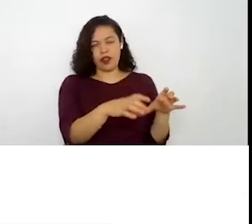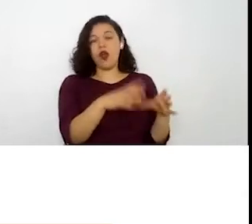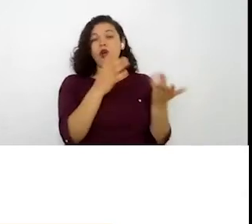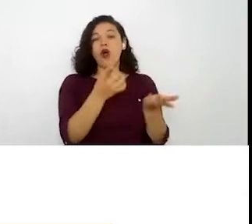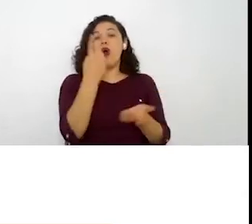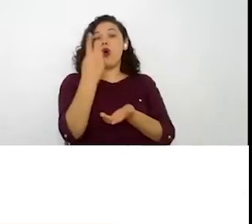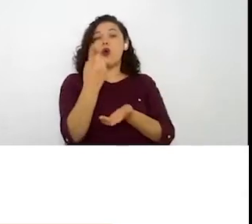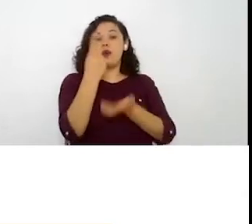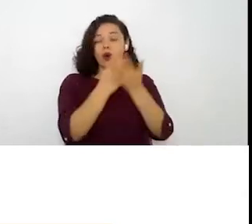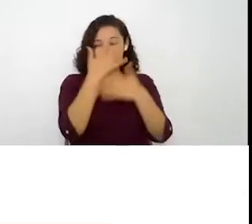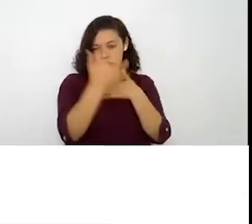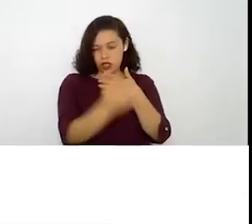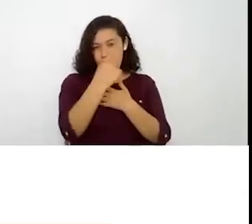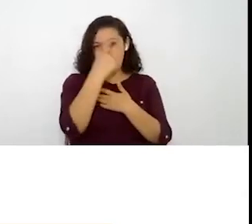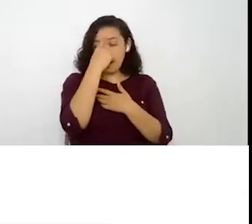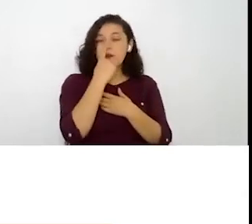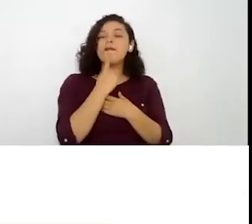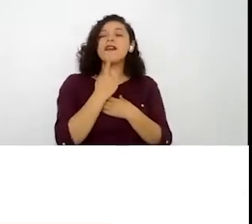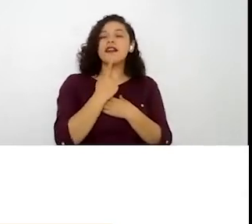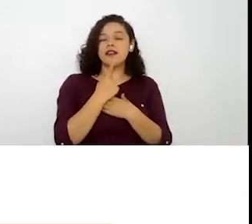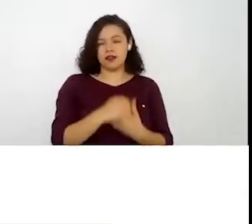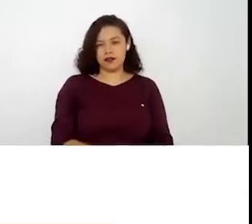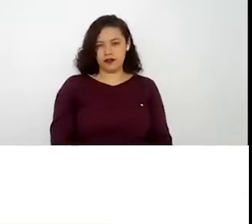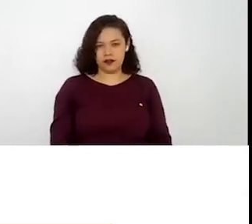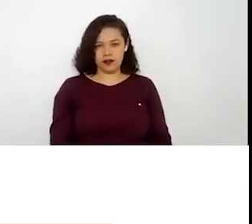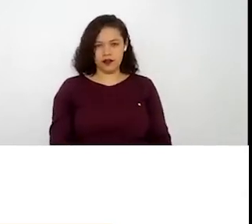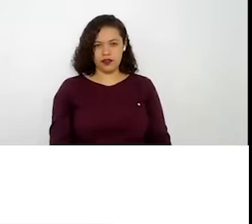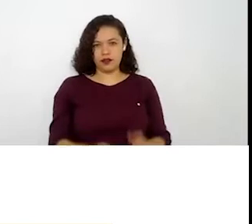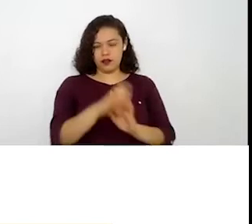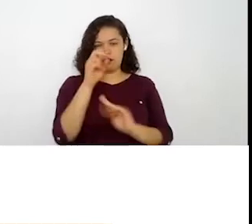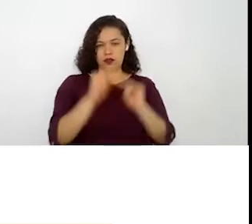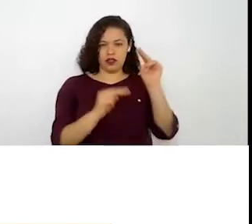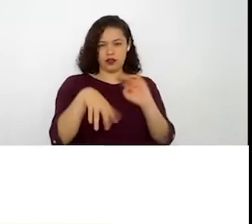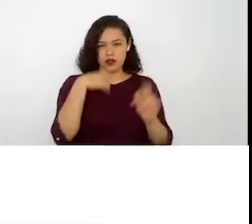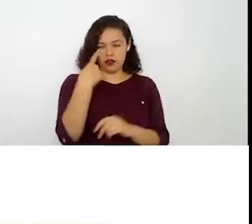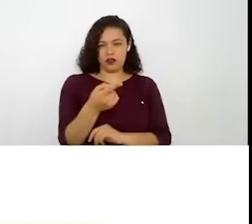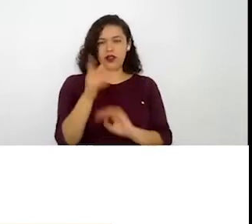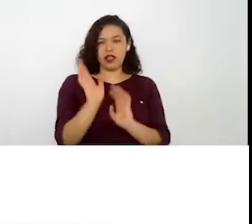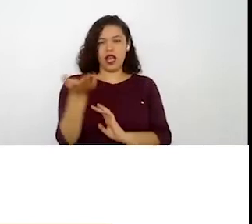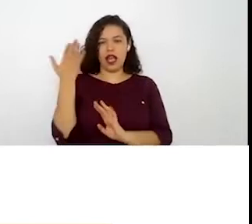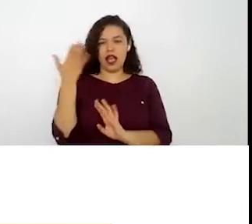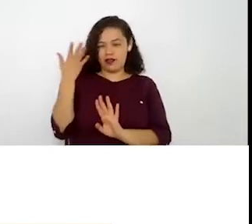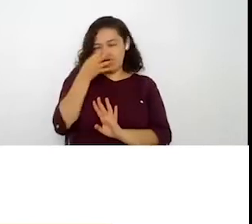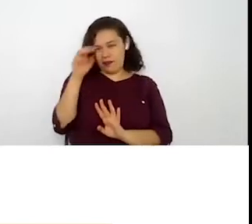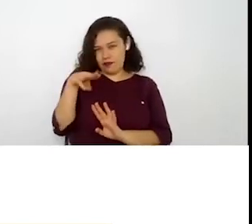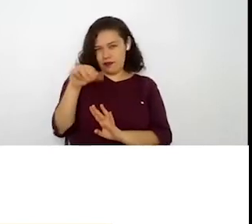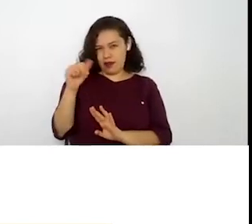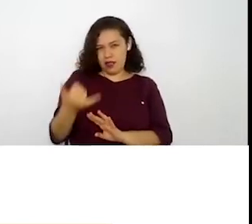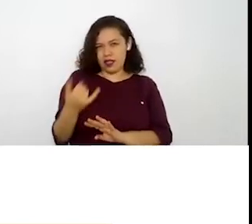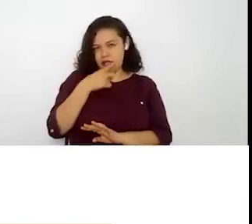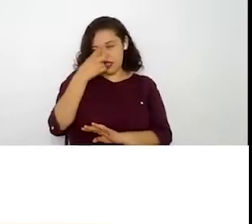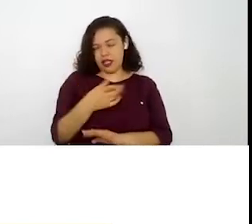un proyecto por ejemplo en el nivel 1 como no señaló María hace un momento son servicios